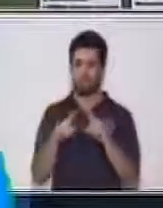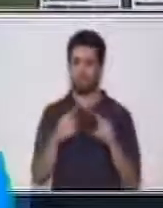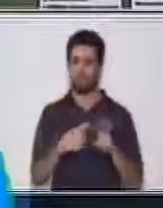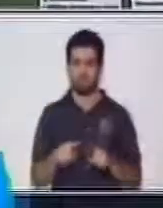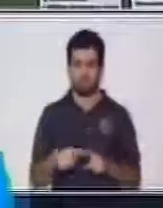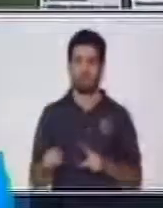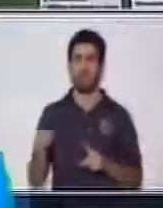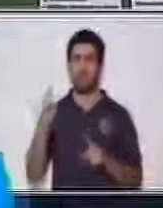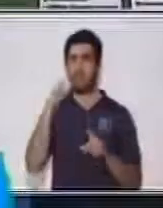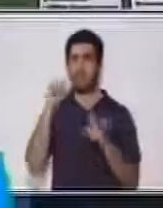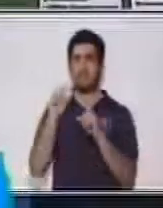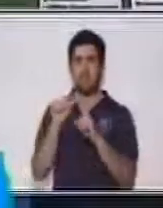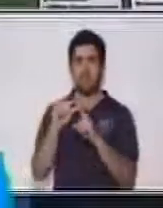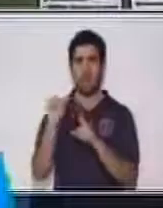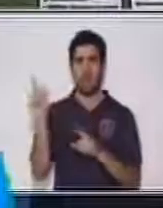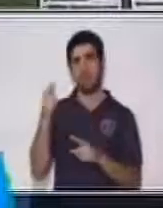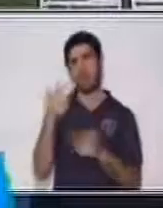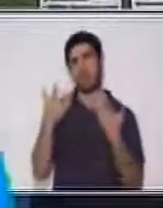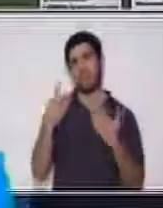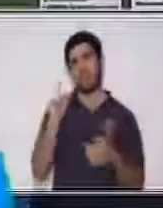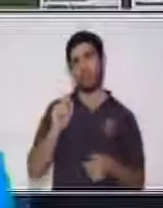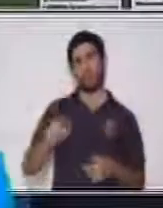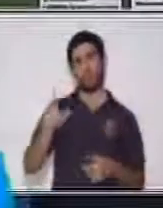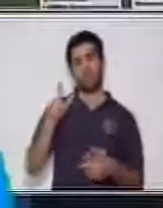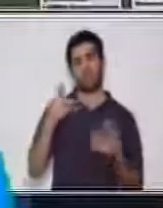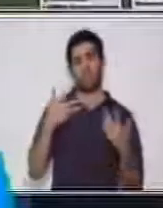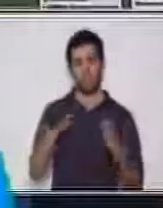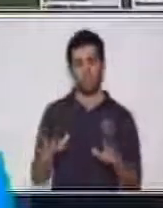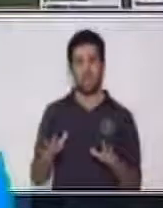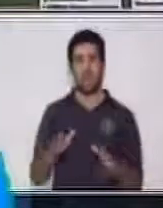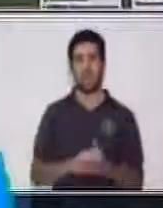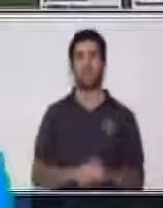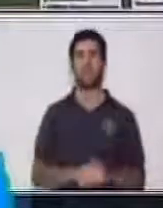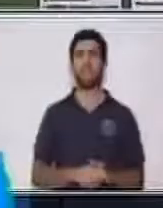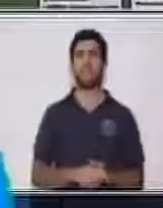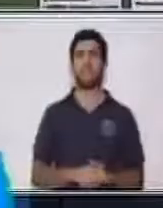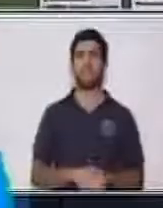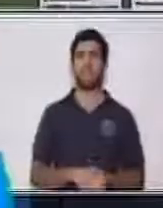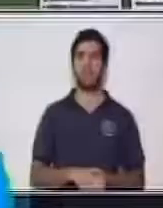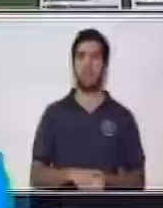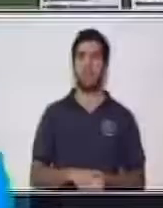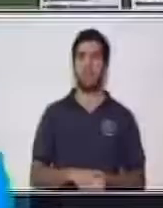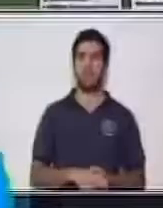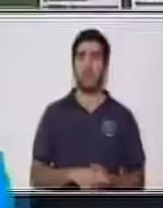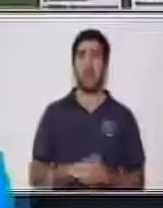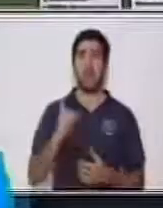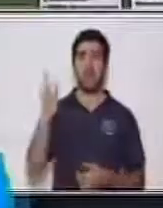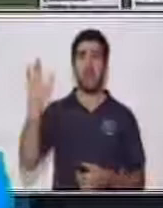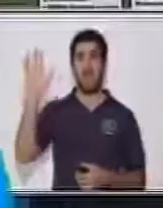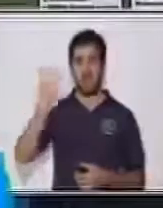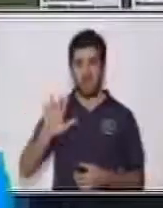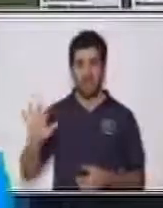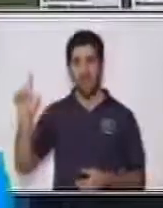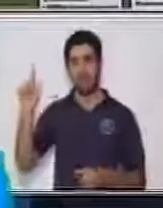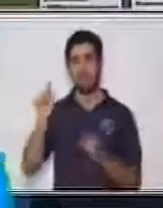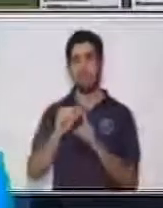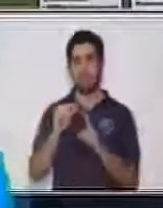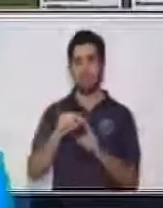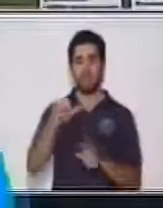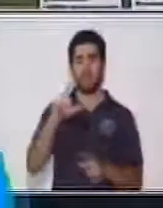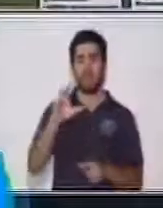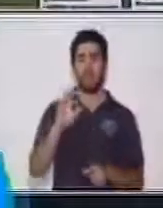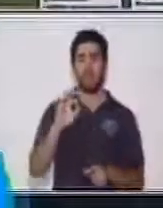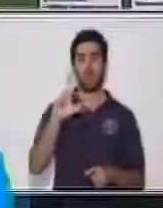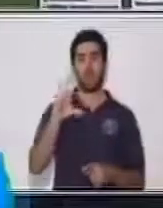encontrar muchas palabras que tal vez has escuchado en tu comunidad. Estas palabras precisamente pertenecen al lenguaje coloquial o